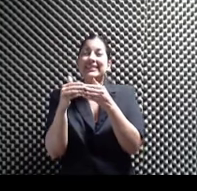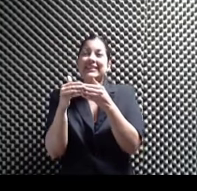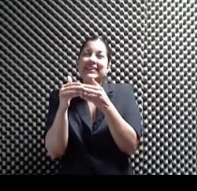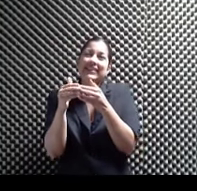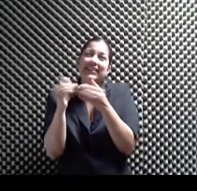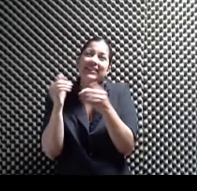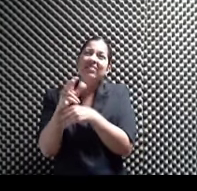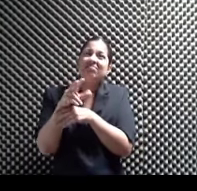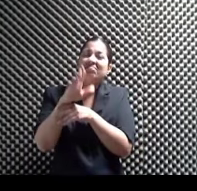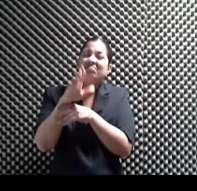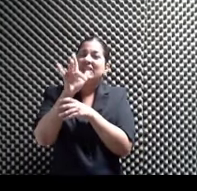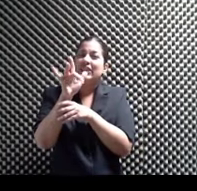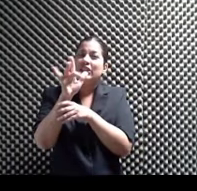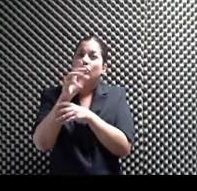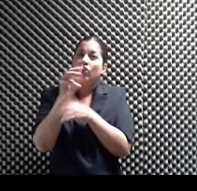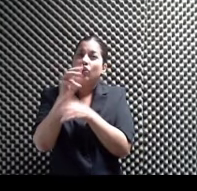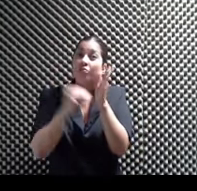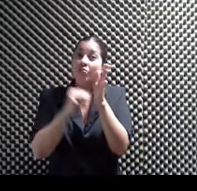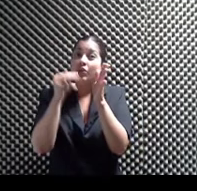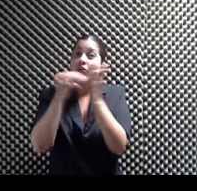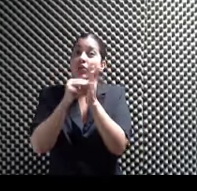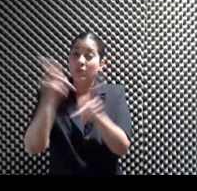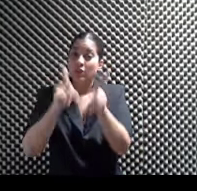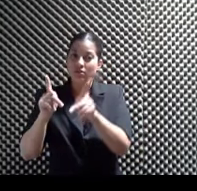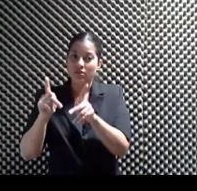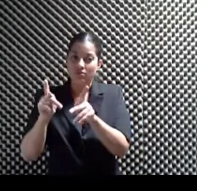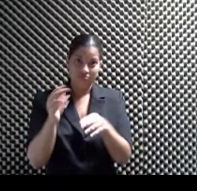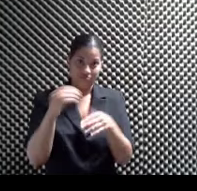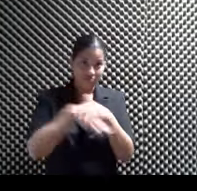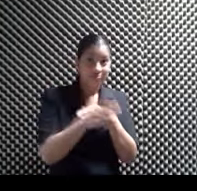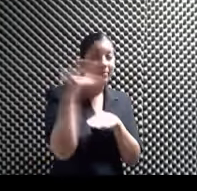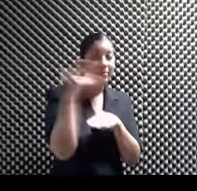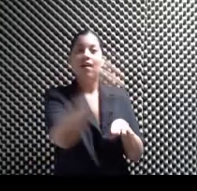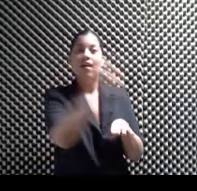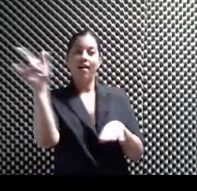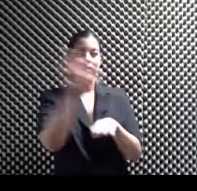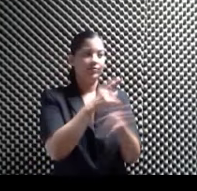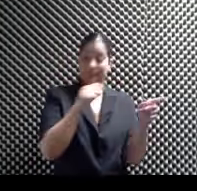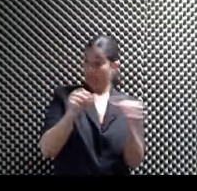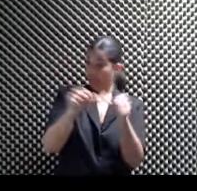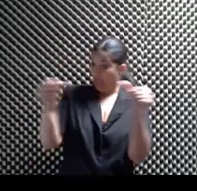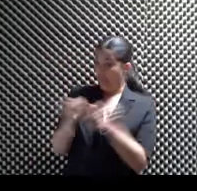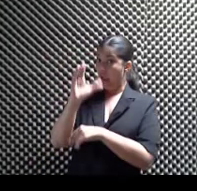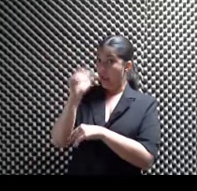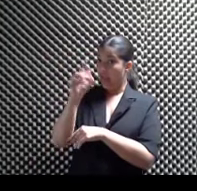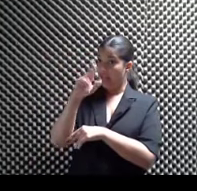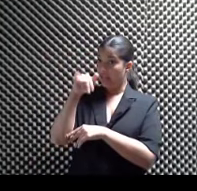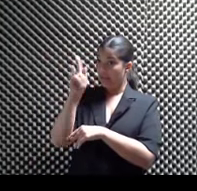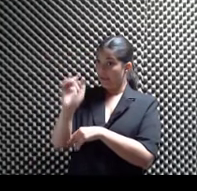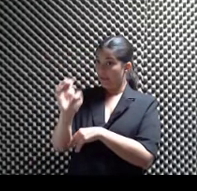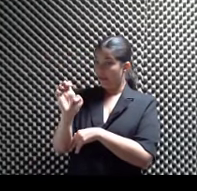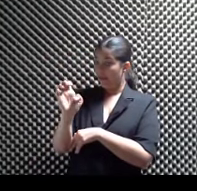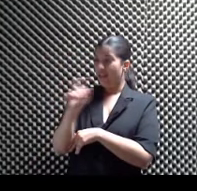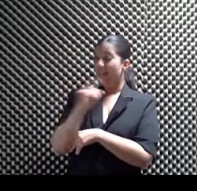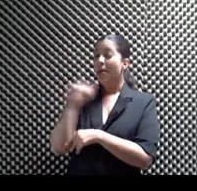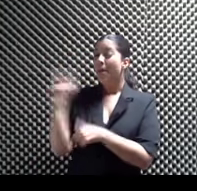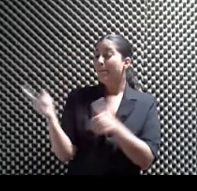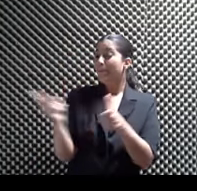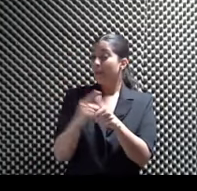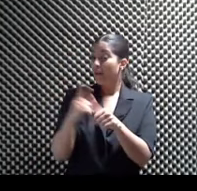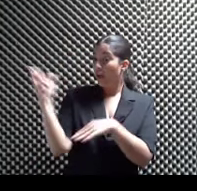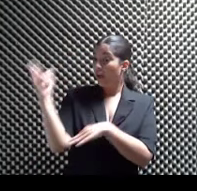Medio Millón El Máximo Que Iba A Tener Y En el Caribe Fue Uno De Los Aeropuertos Internacionales Que Comenzó A